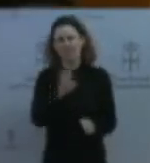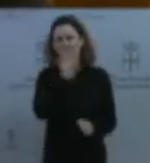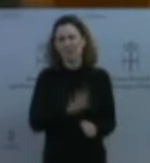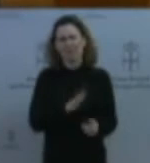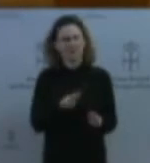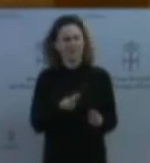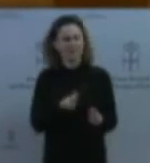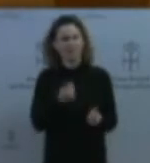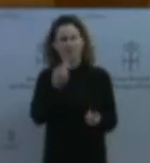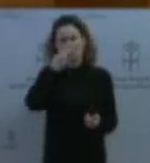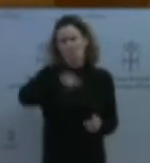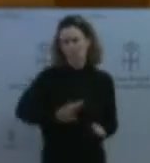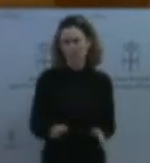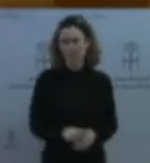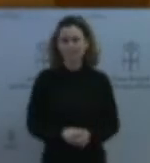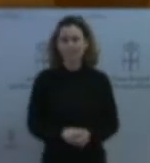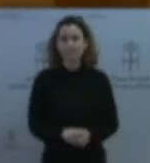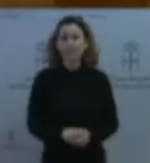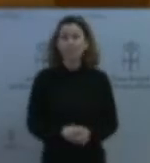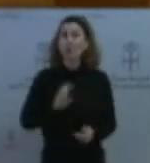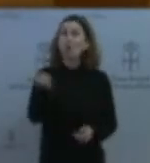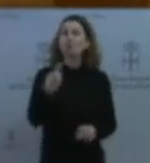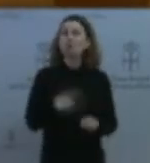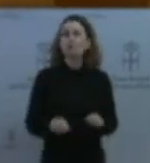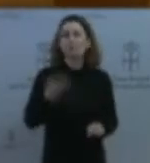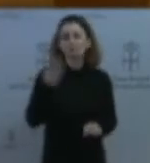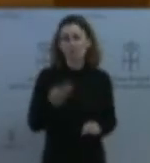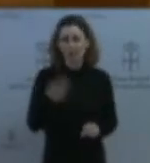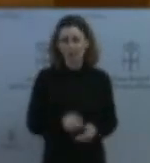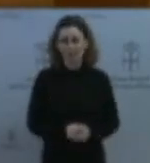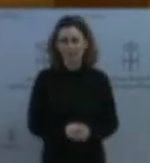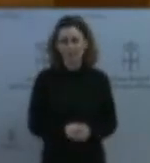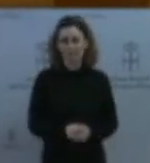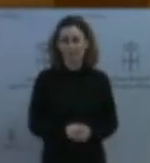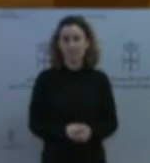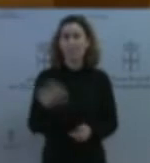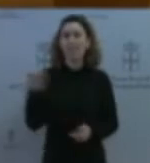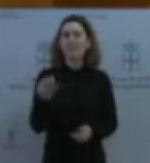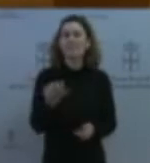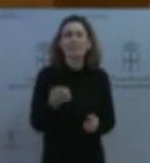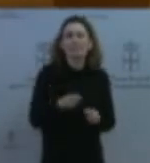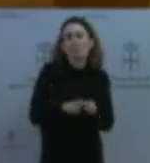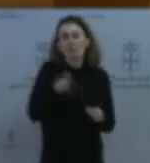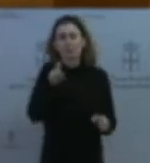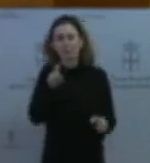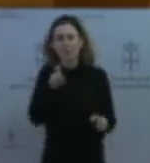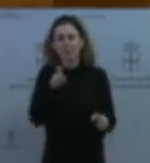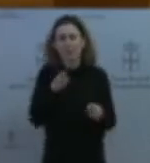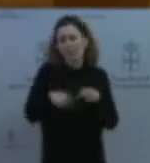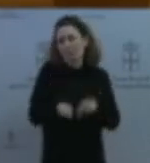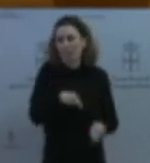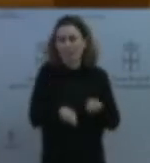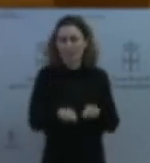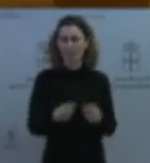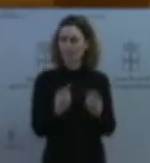fundamental. Hay que fugir de la provocación. Hay que fugir de la provocación. Y ese es un error